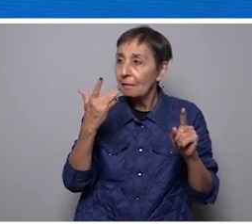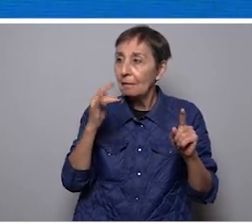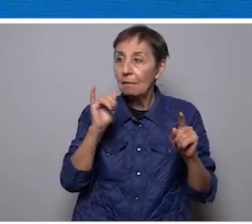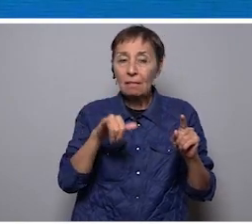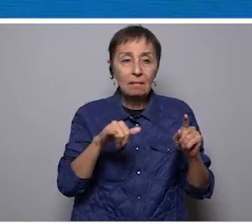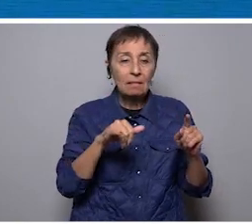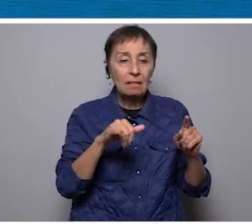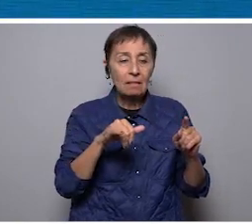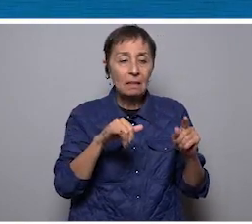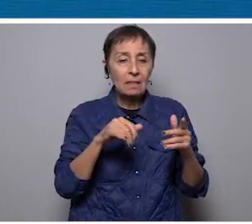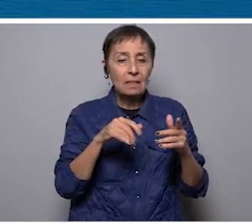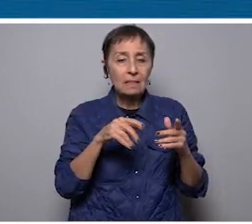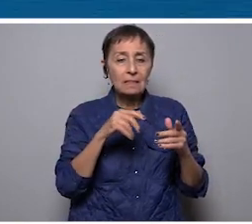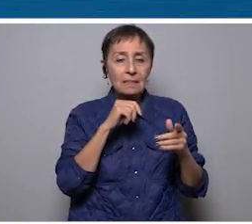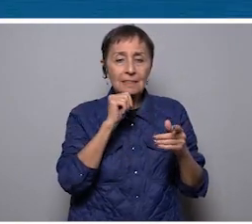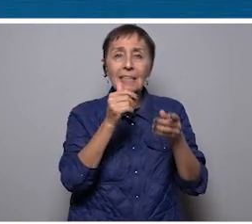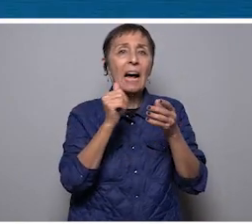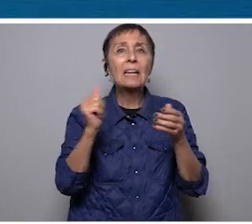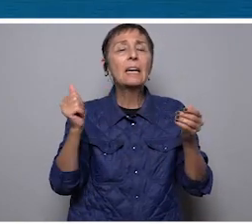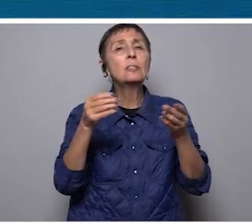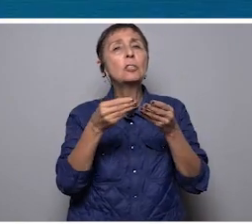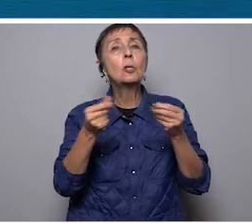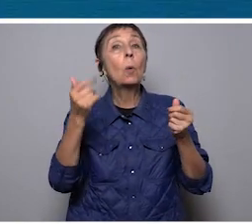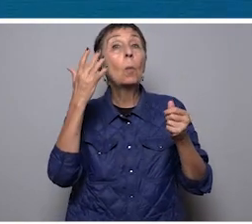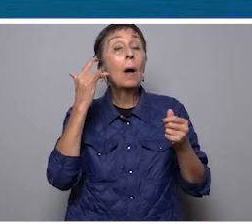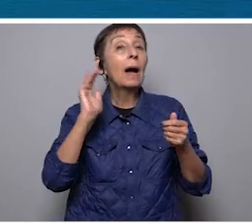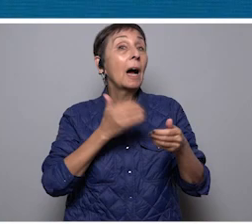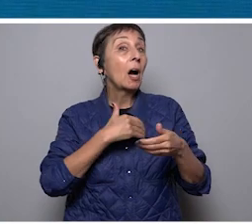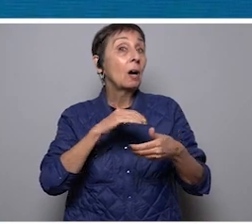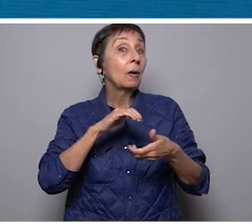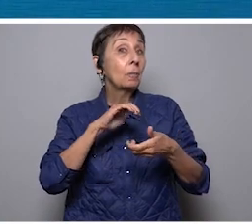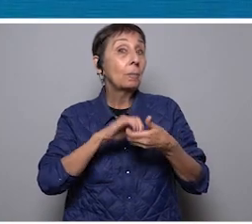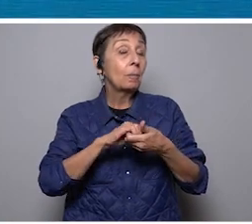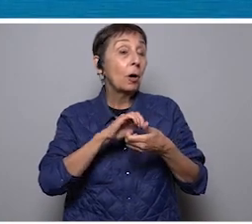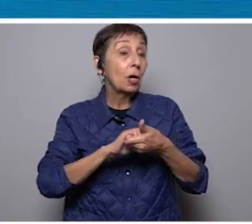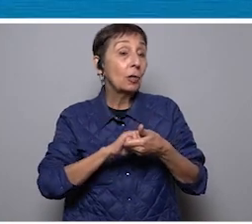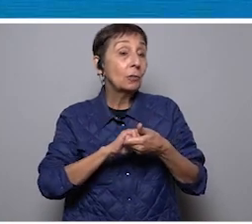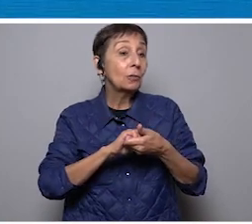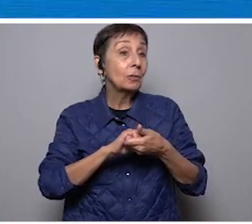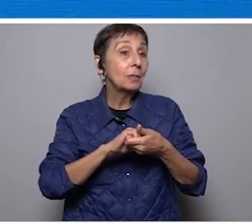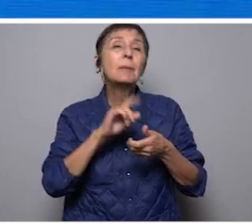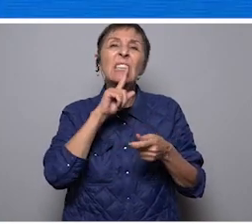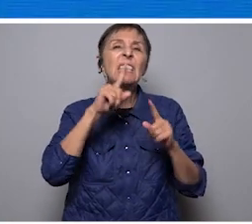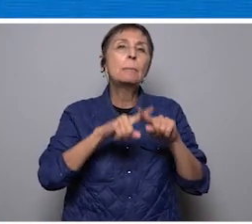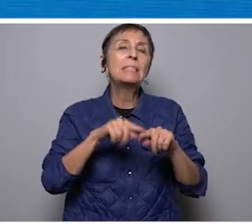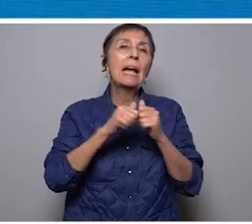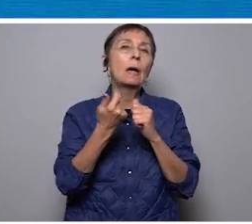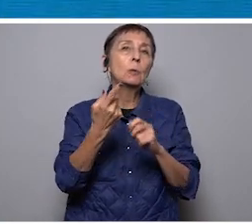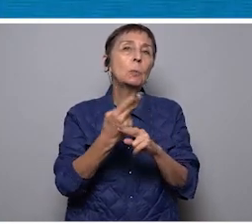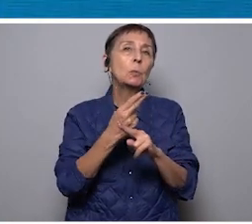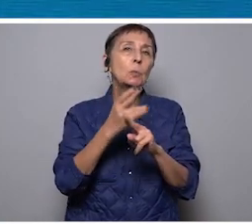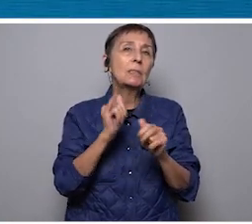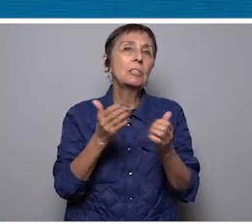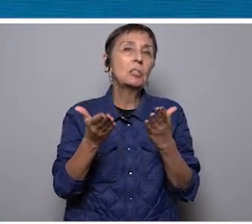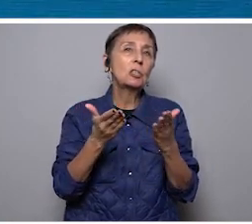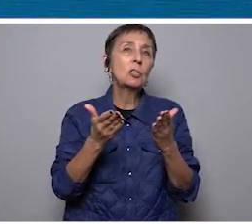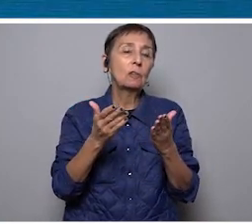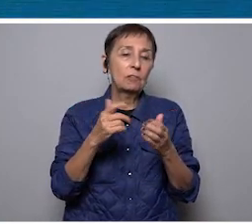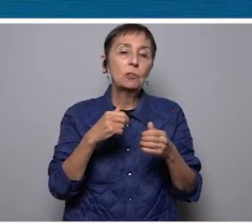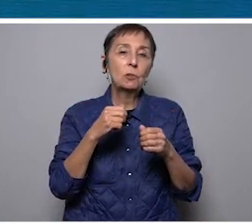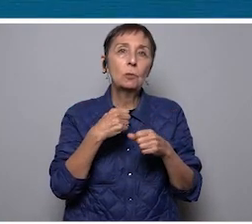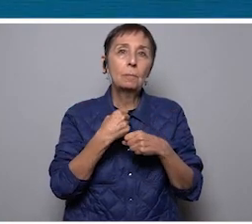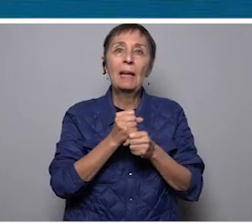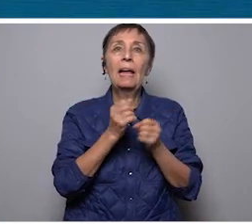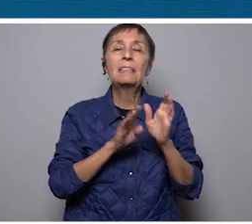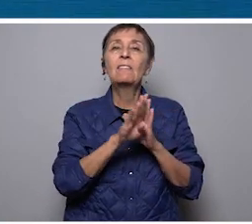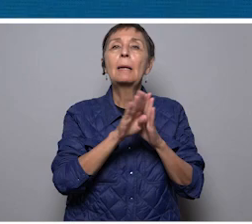nuestros socios Nuestro objetivo es como usamos esos servicios para generar desarrollo en el territorio Nuestro objetivo no es